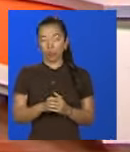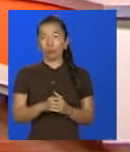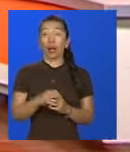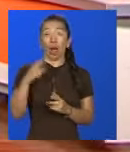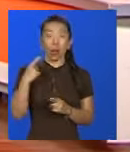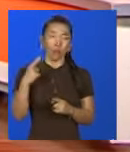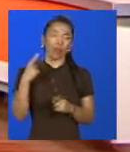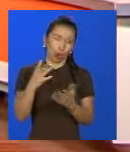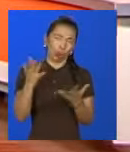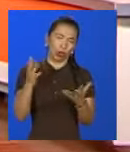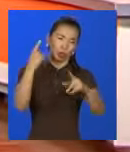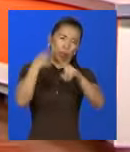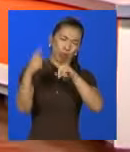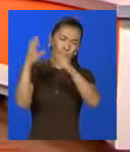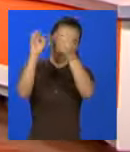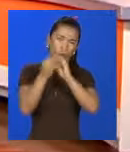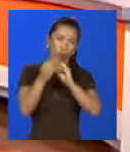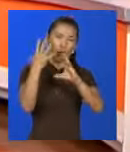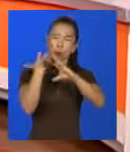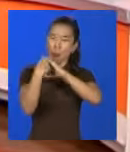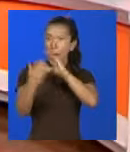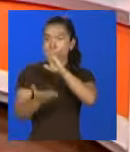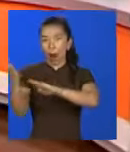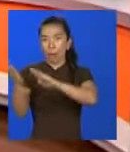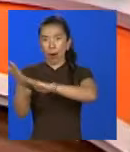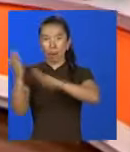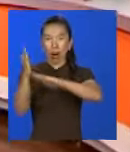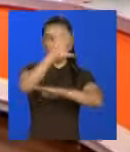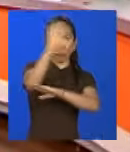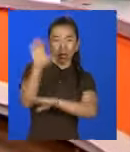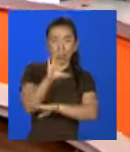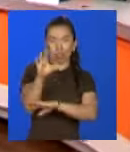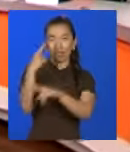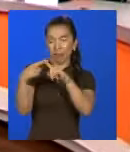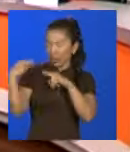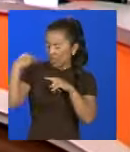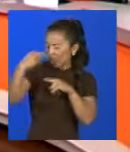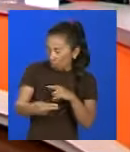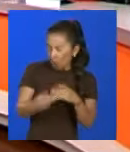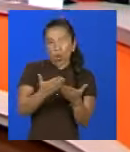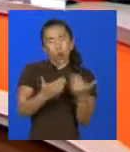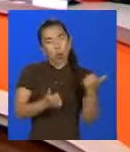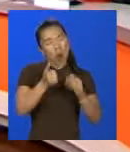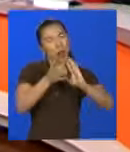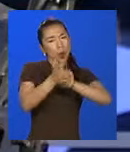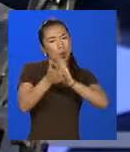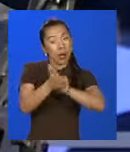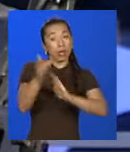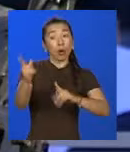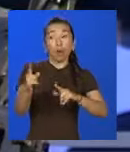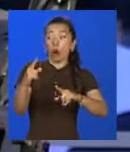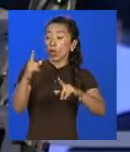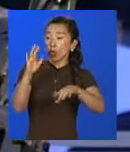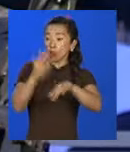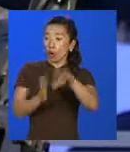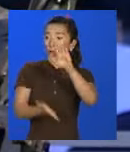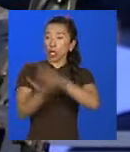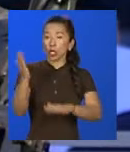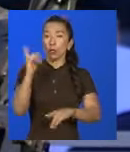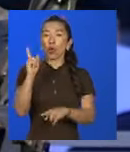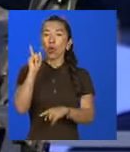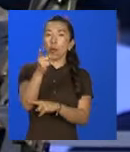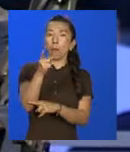muchas facetas, ¿qué tipo de historias se cuentan de exilio económico, de exilio por razones políticas?